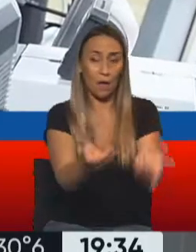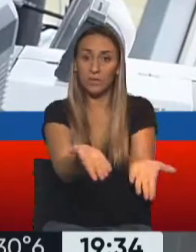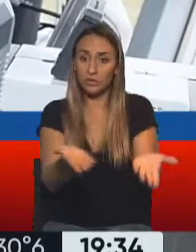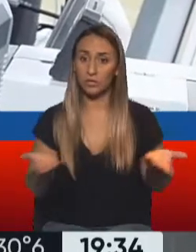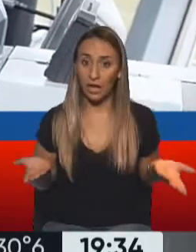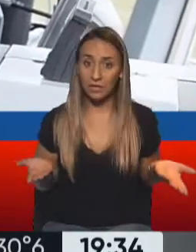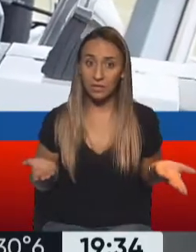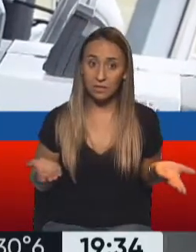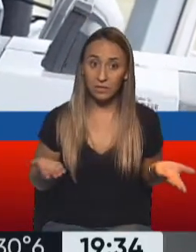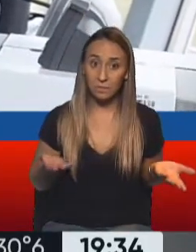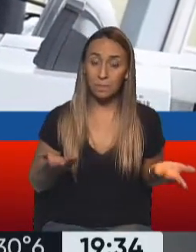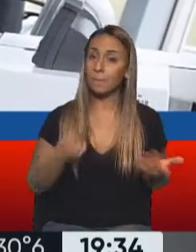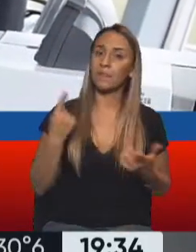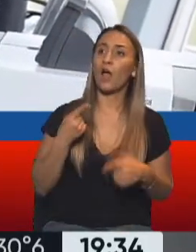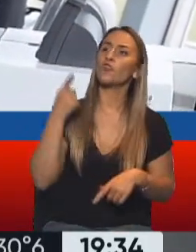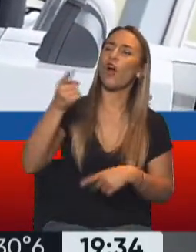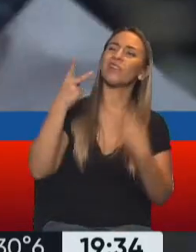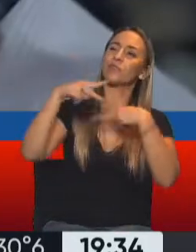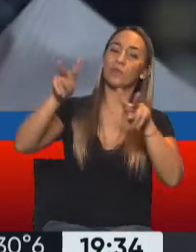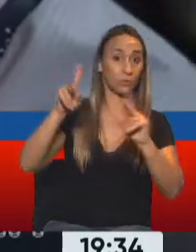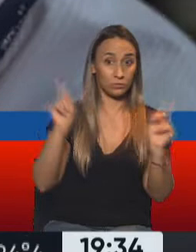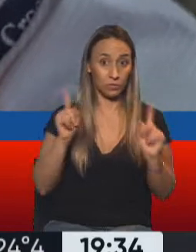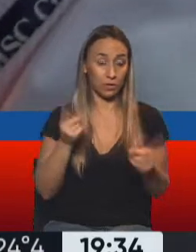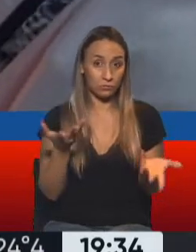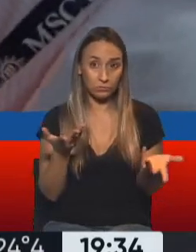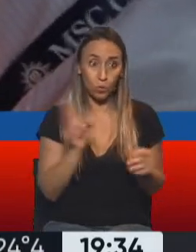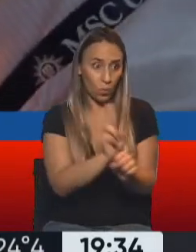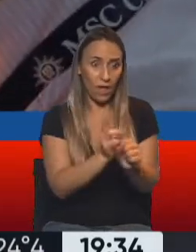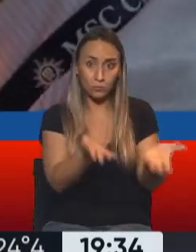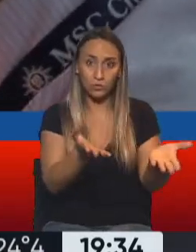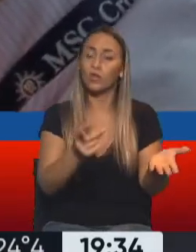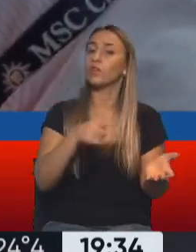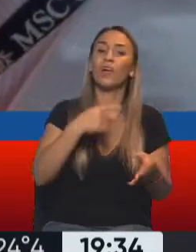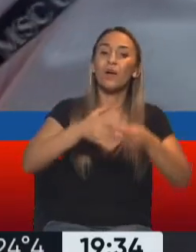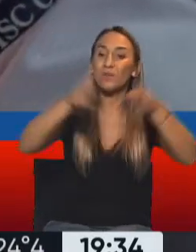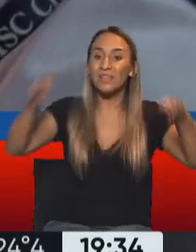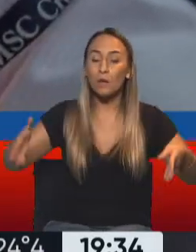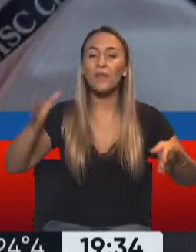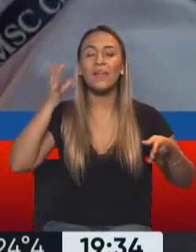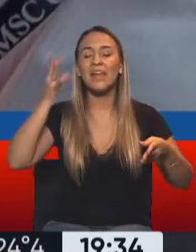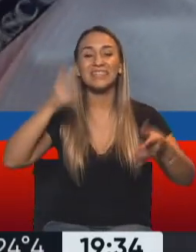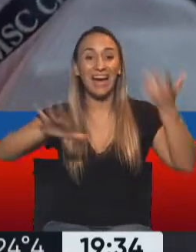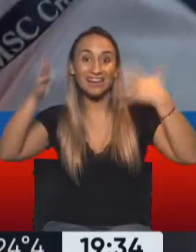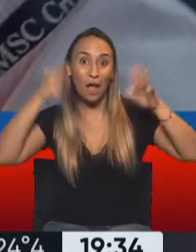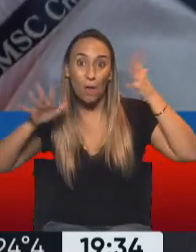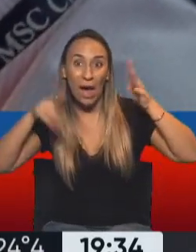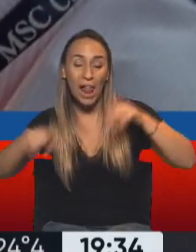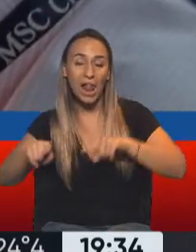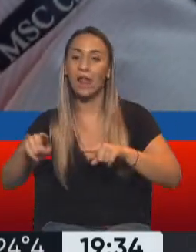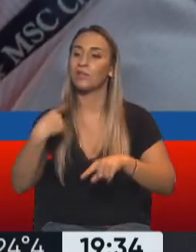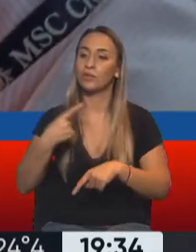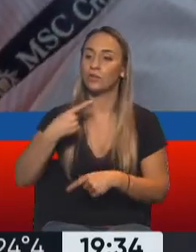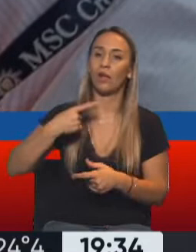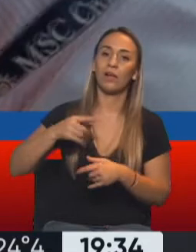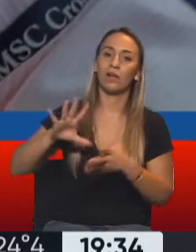ese sentido, vamos a seguir reclamando esta situación. No vamos a afectar la temporada de carnaval, por eso nuestra medida de acción sindical